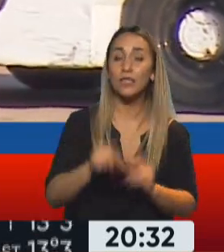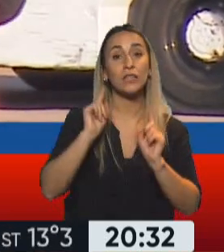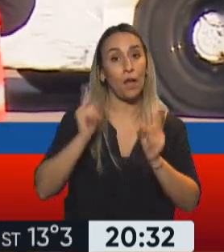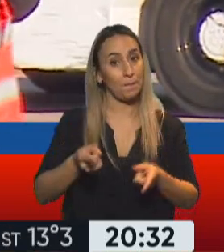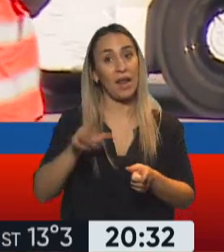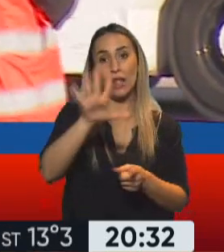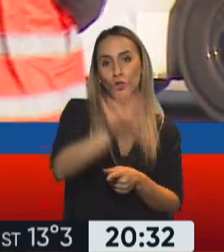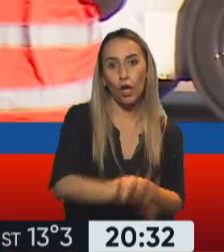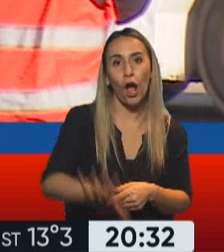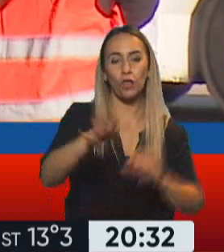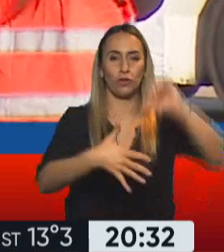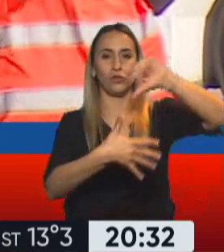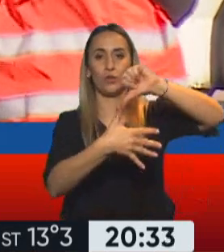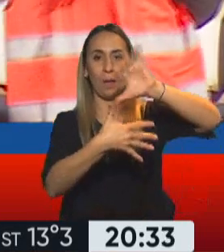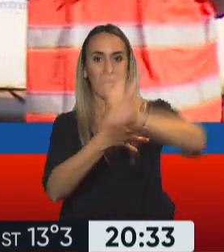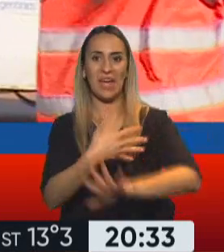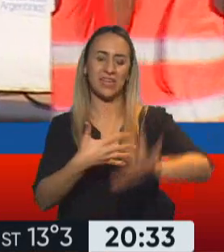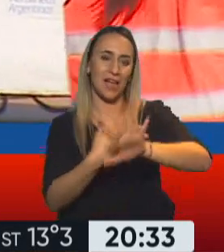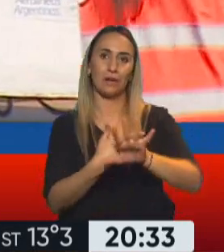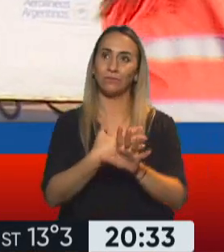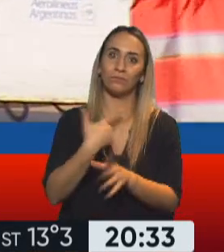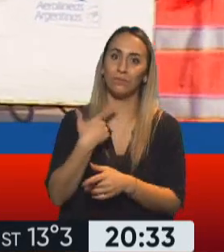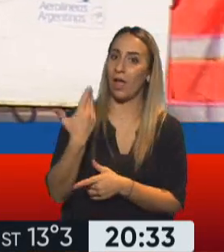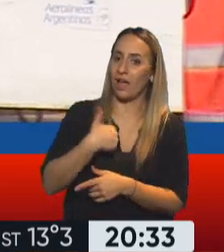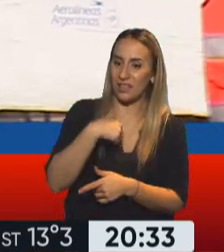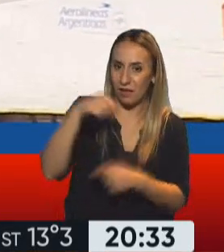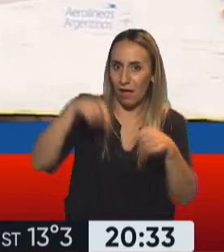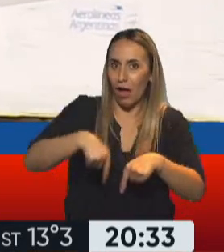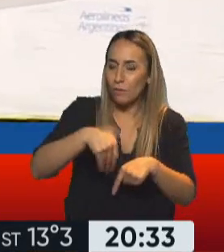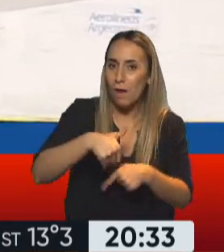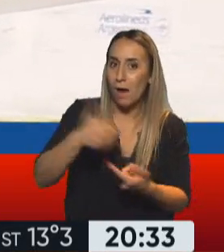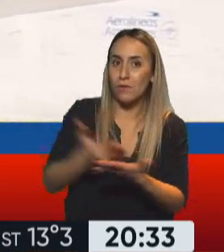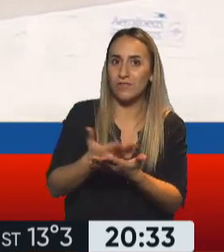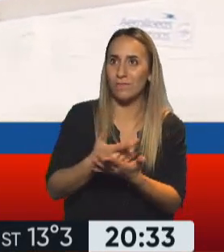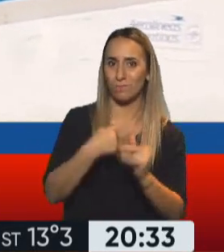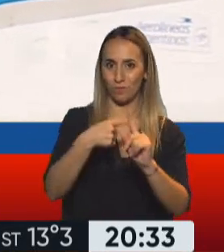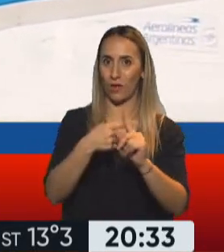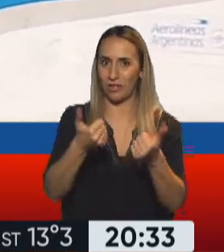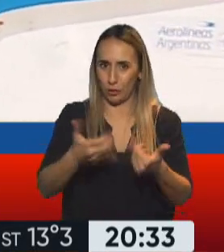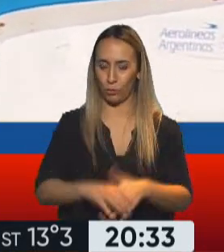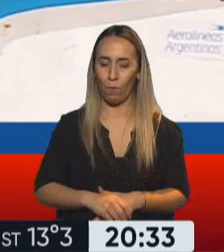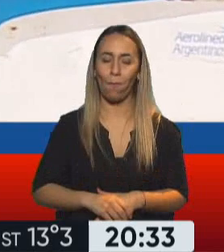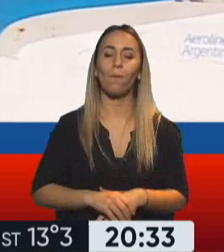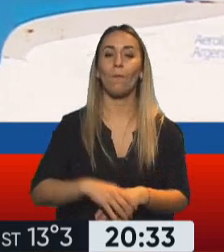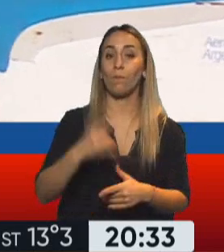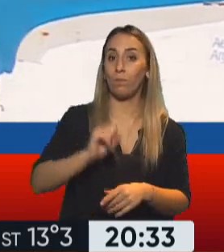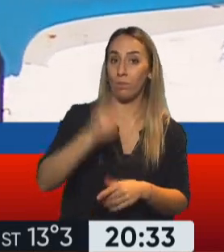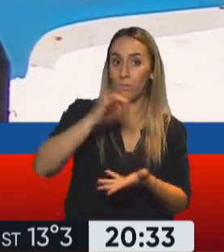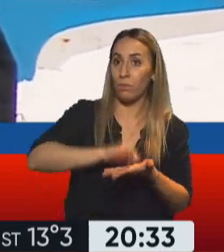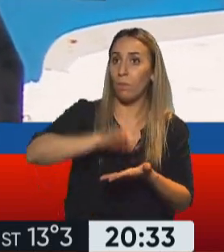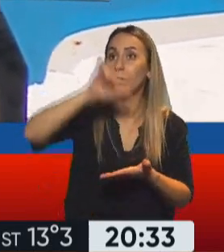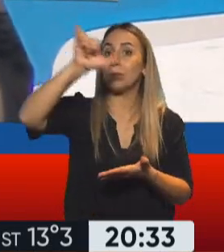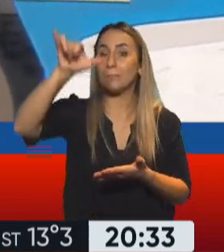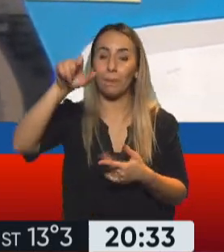toda la región en camino entonces esa primer partida para que nuestro país se transforme